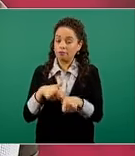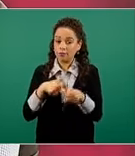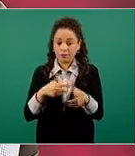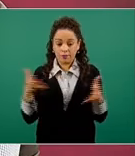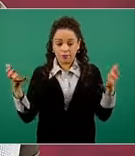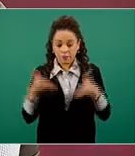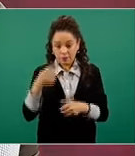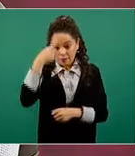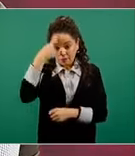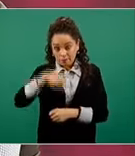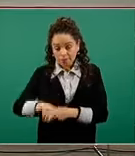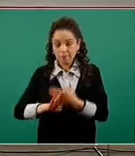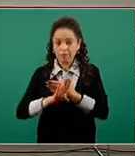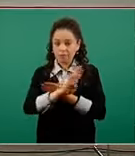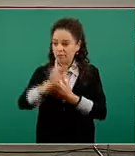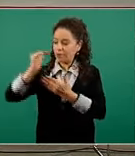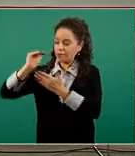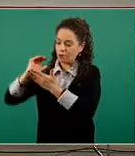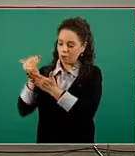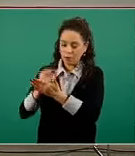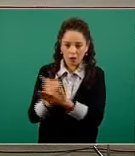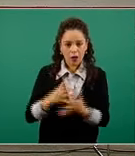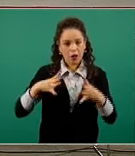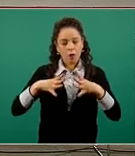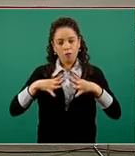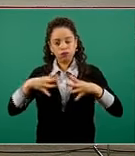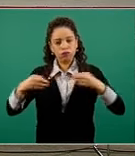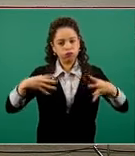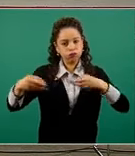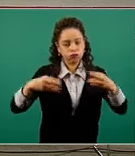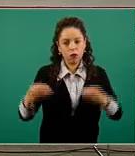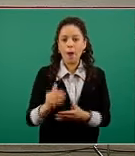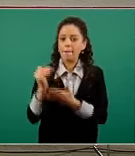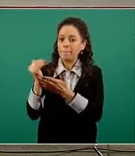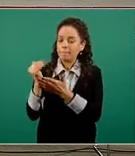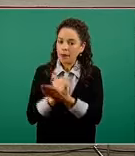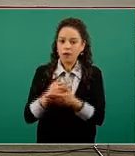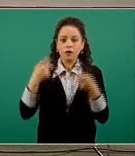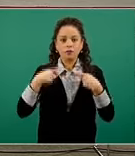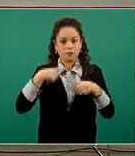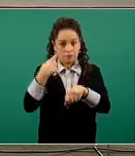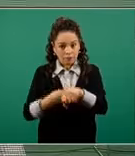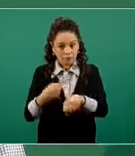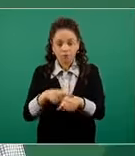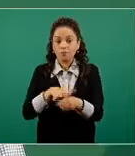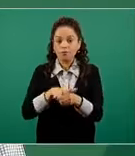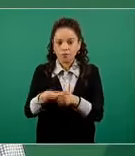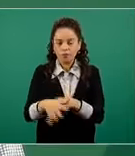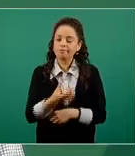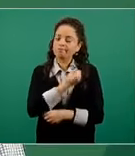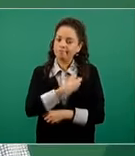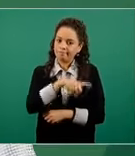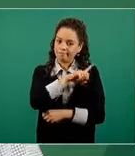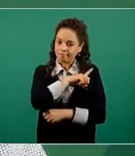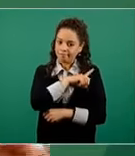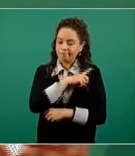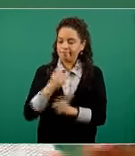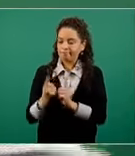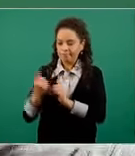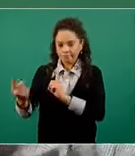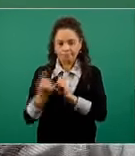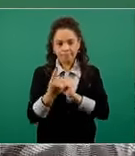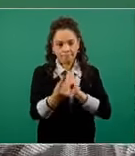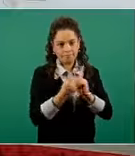para disminuir la cadena de contagios, para disminuir la transmisión, son la sana distancia,